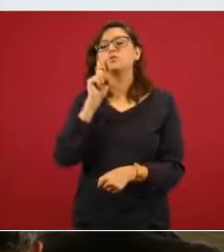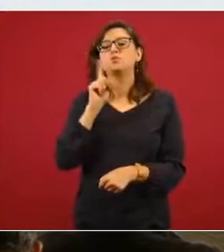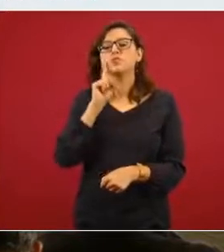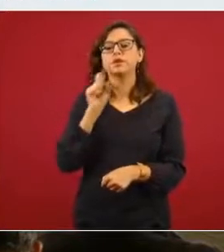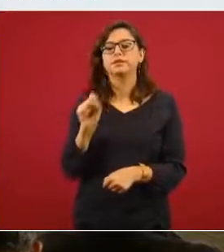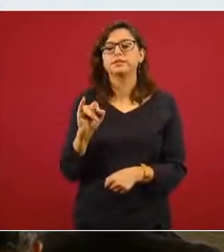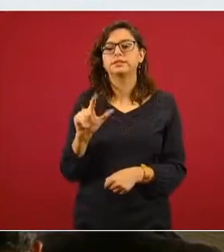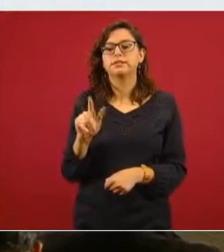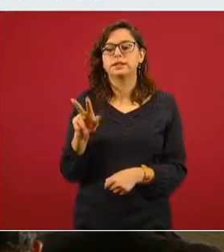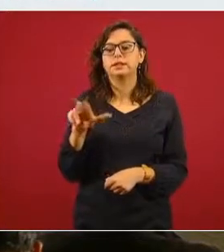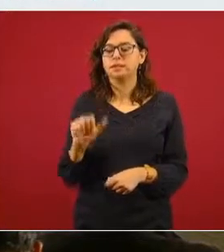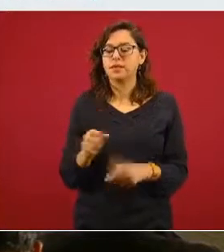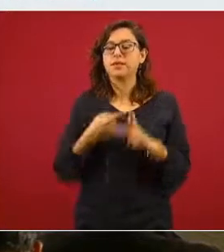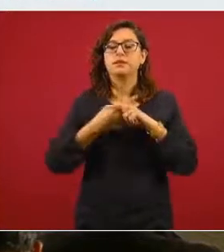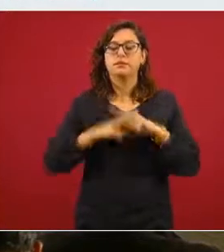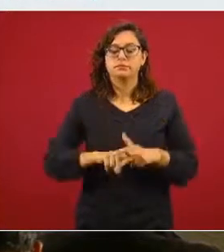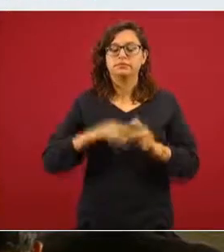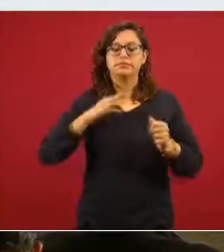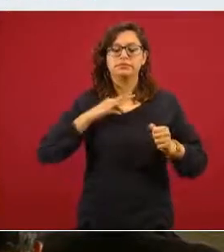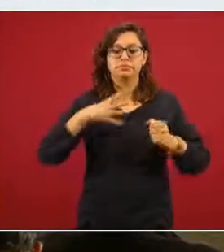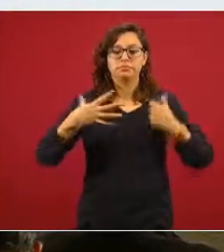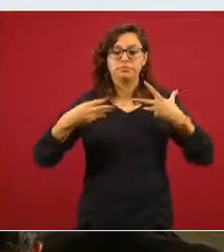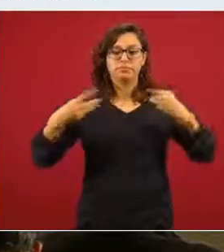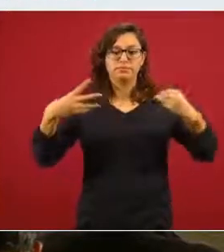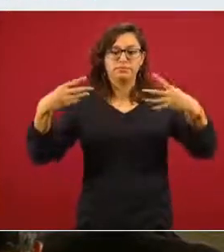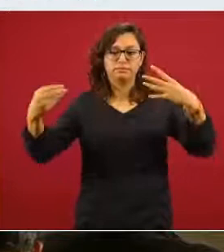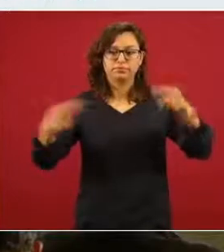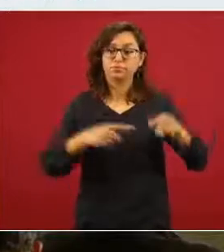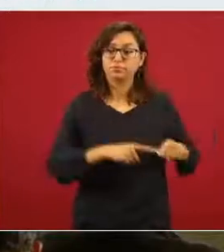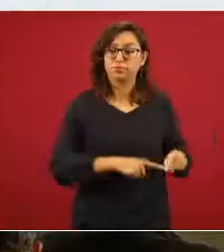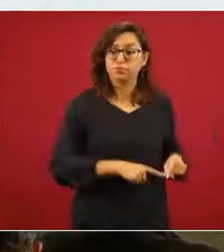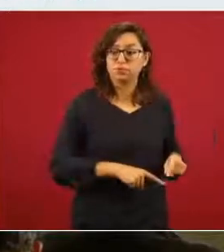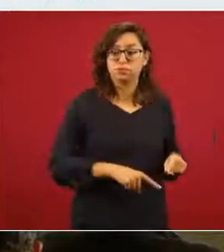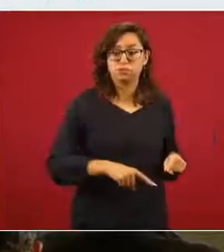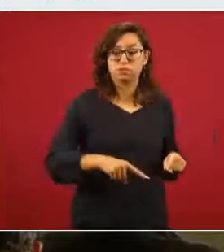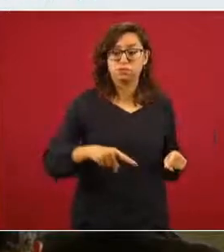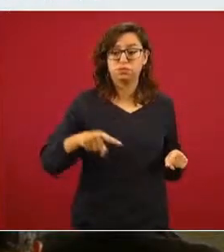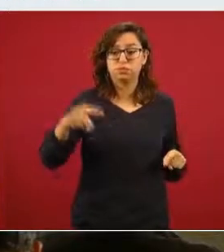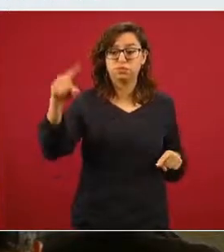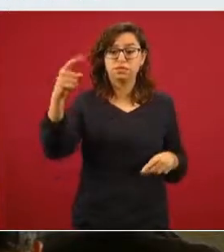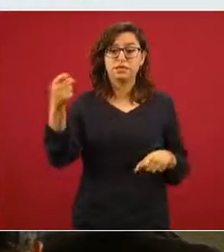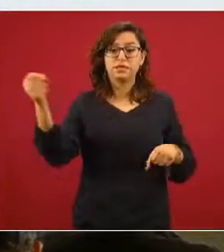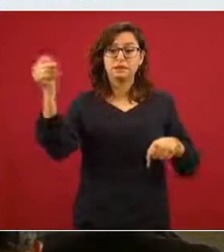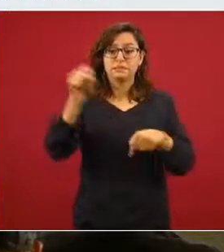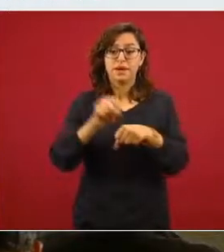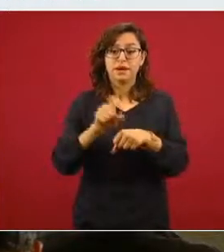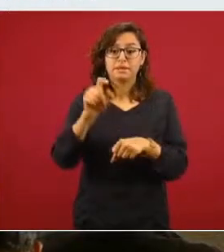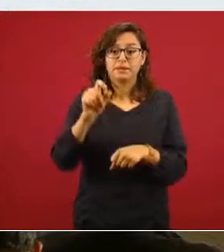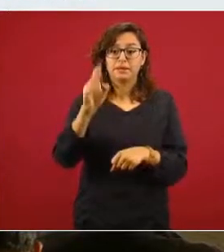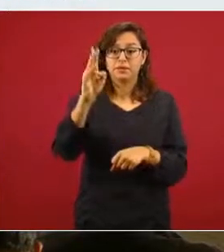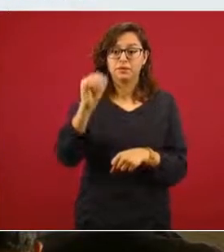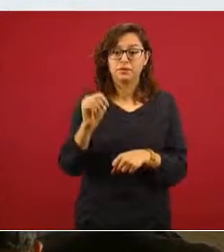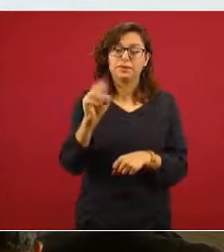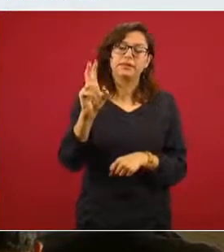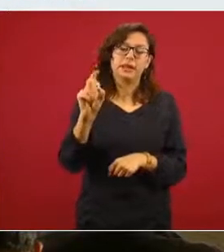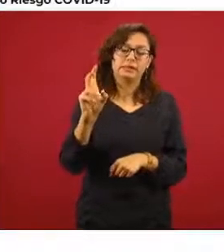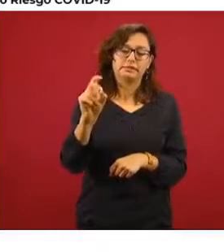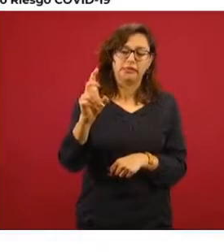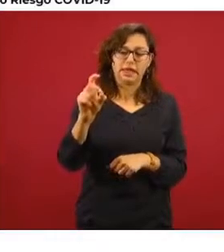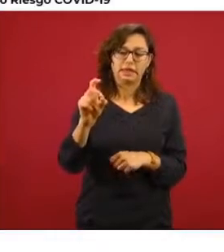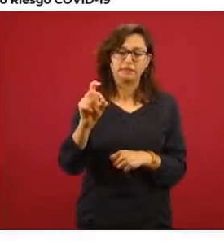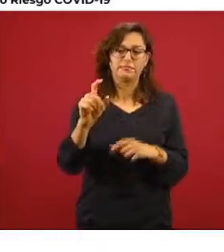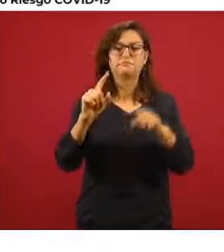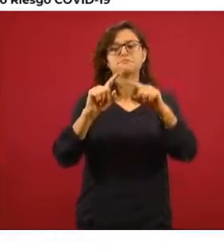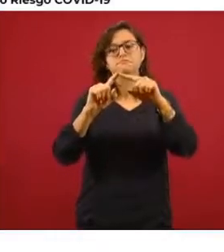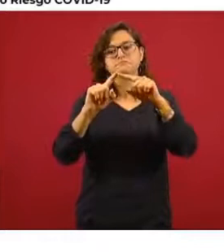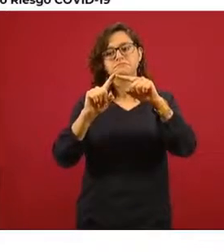Empezó también tempranamente la epidemia y vean ustedes el ascenso continuo hasta llegar a la semana 29, 30 de hecho, donde tuvo ya